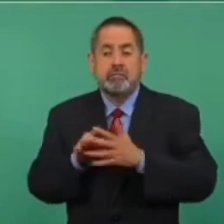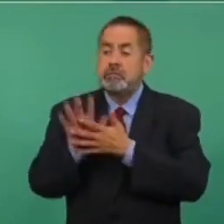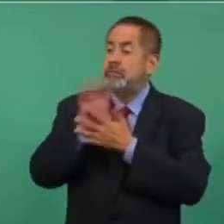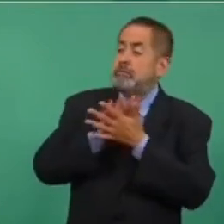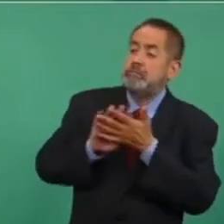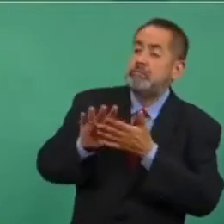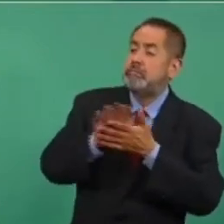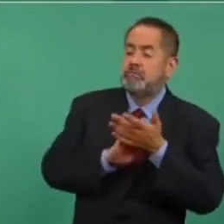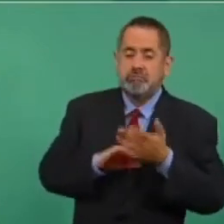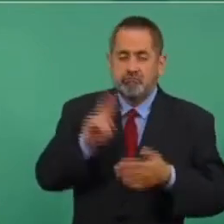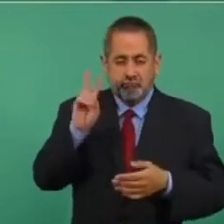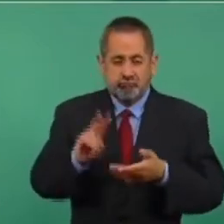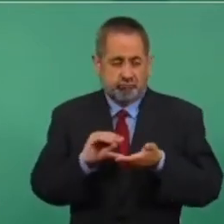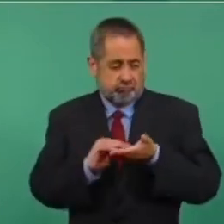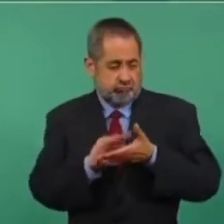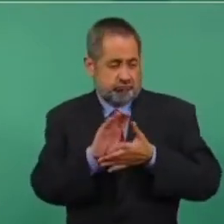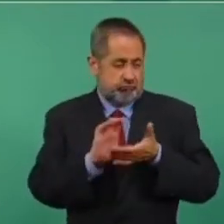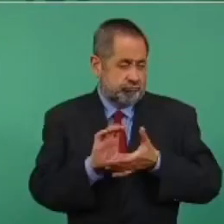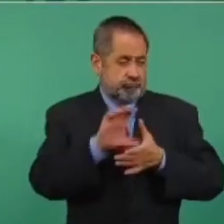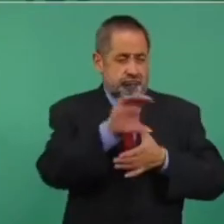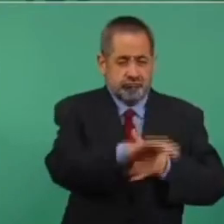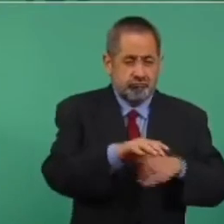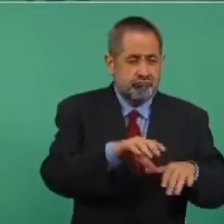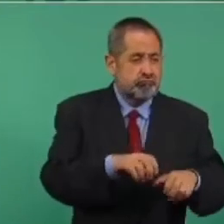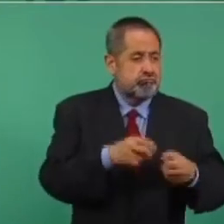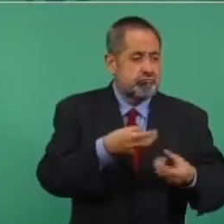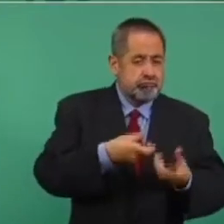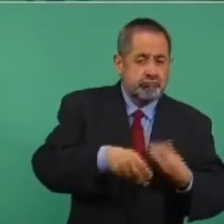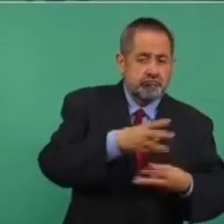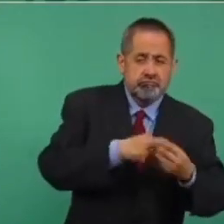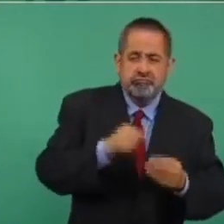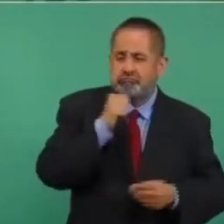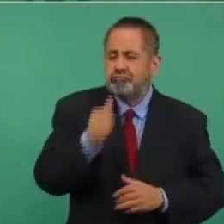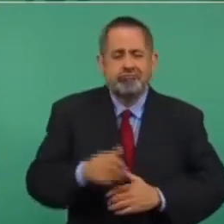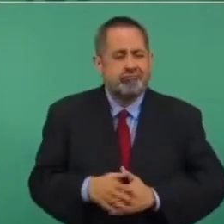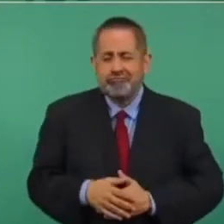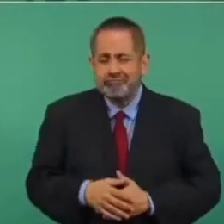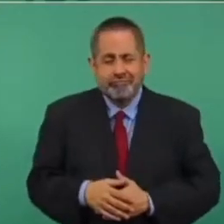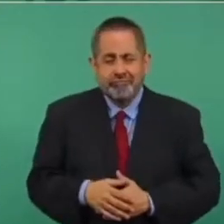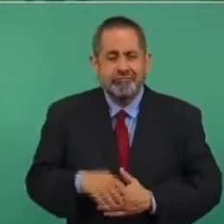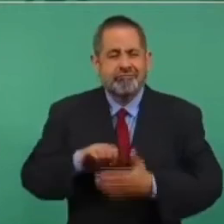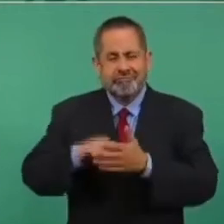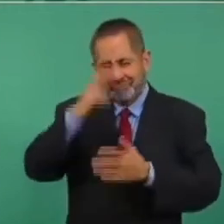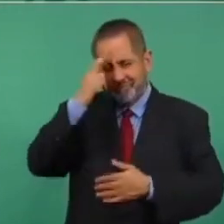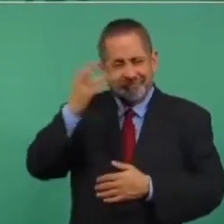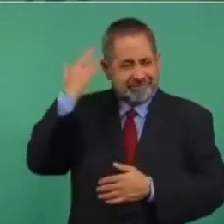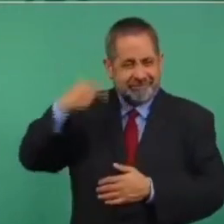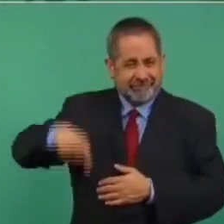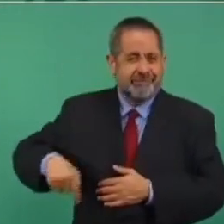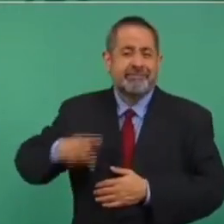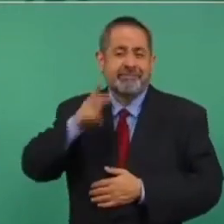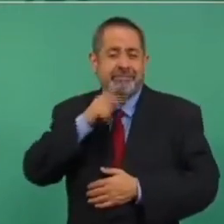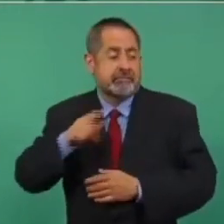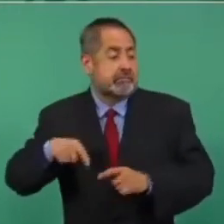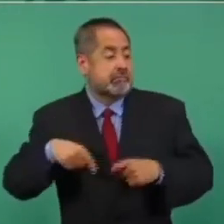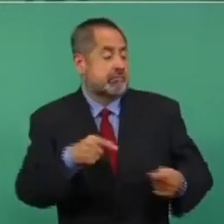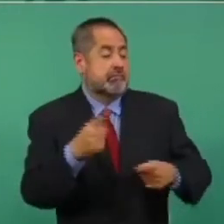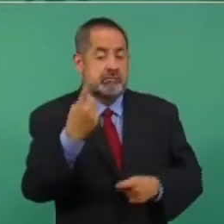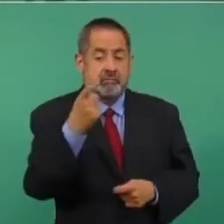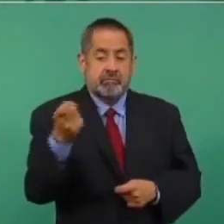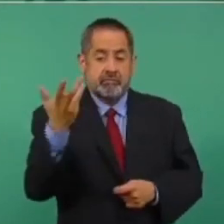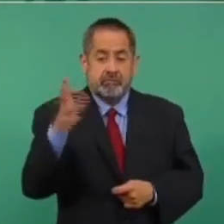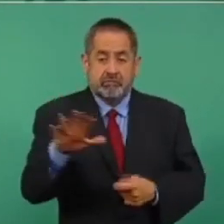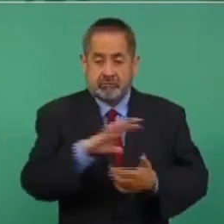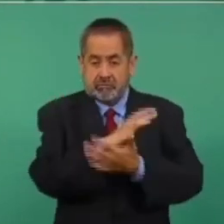no invertían. Lo que hemos hablado aquí del petróleo, les dieron 110 contratos para explotar